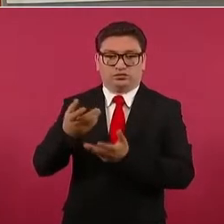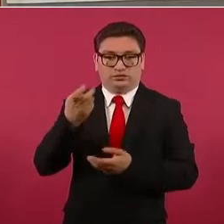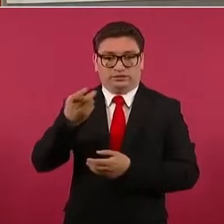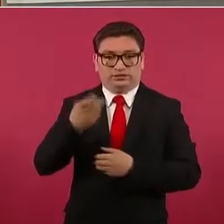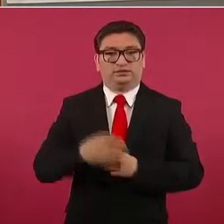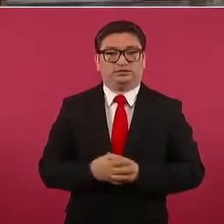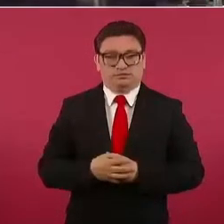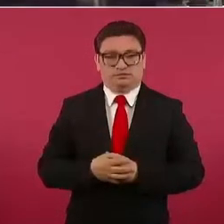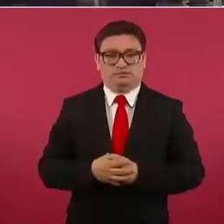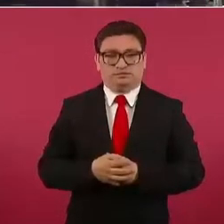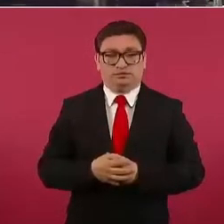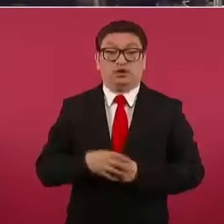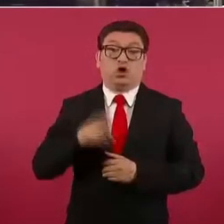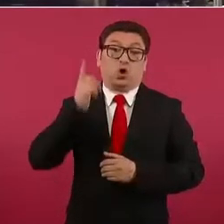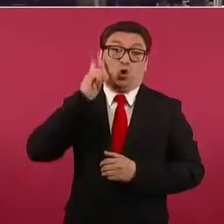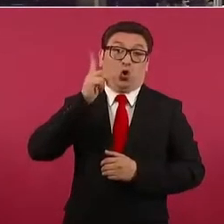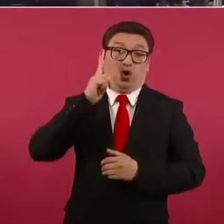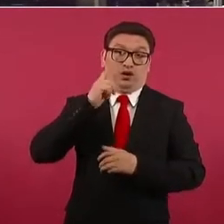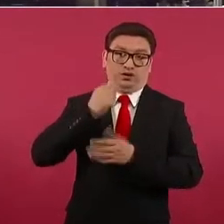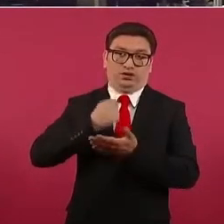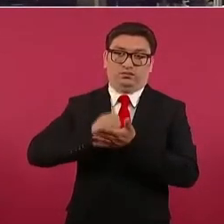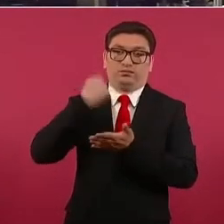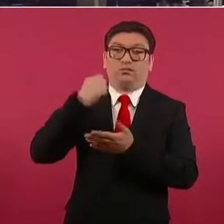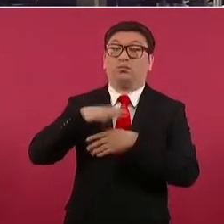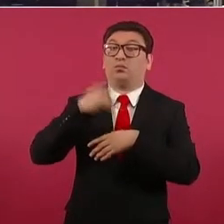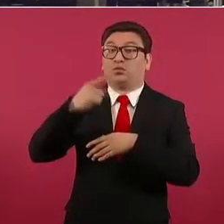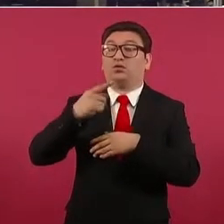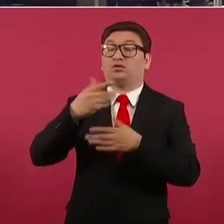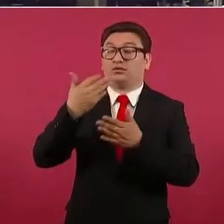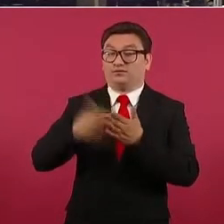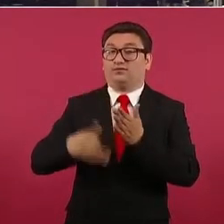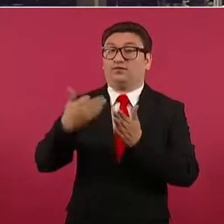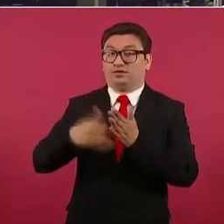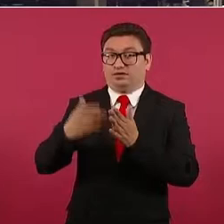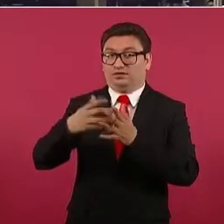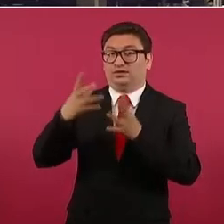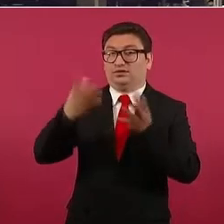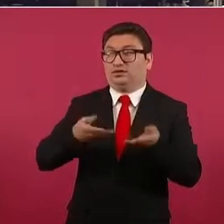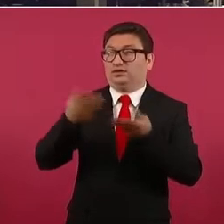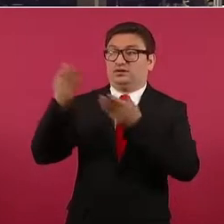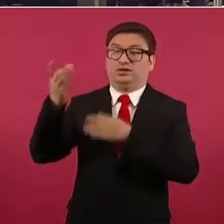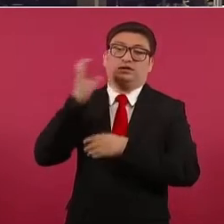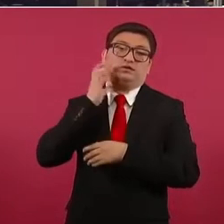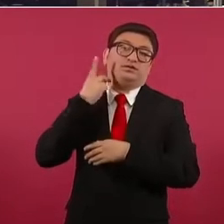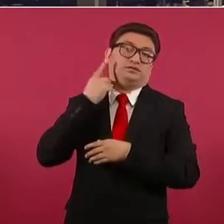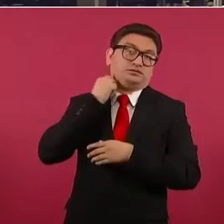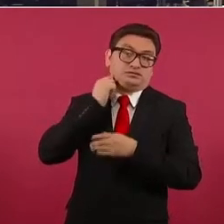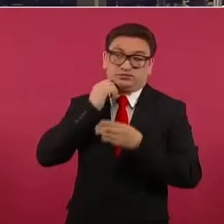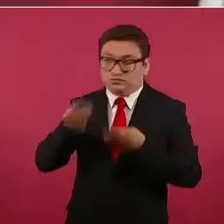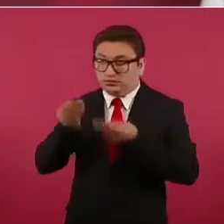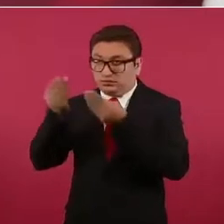Y ojalá y se lo aprueben, porque tiene que pasar todavía al Congreso.